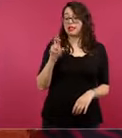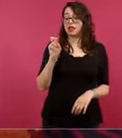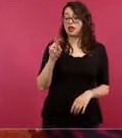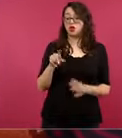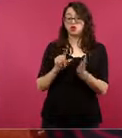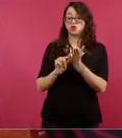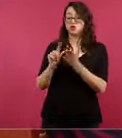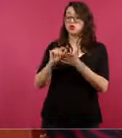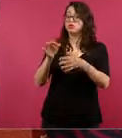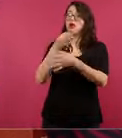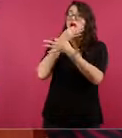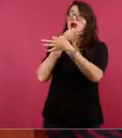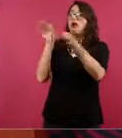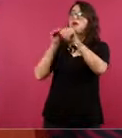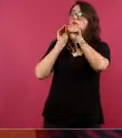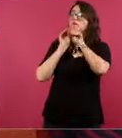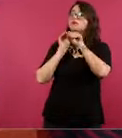Es mentira